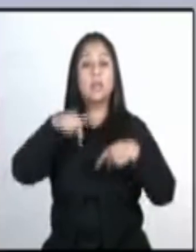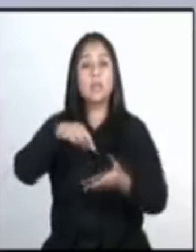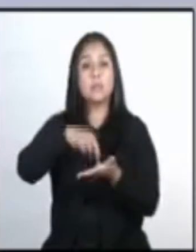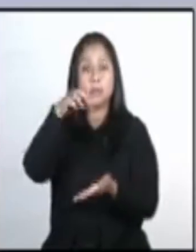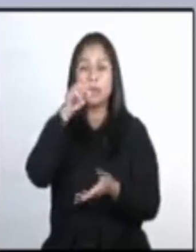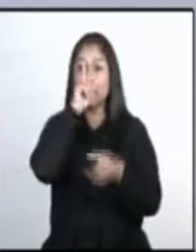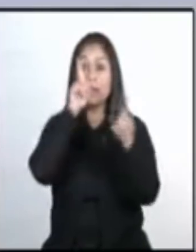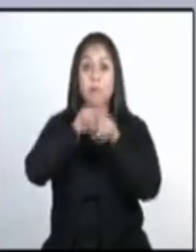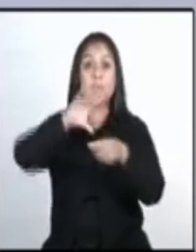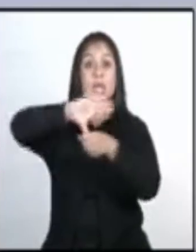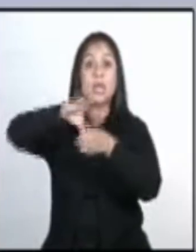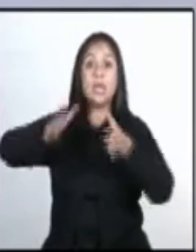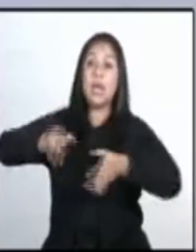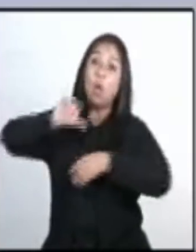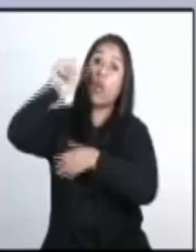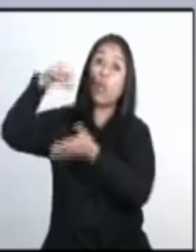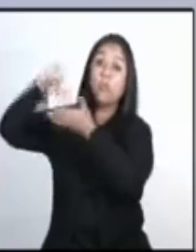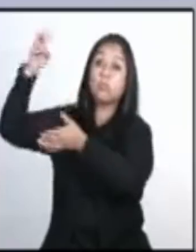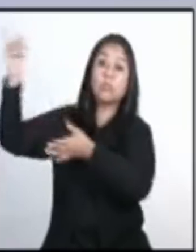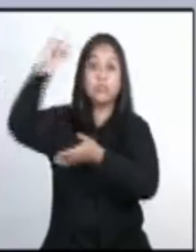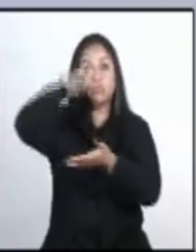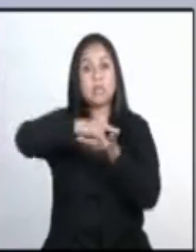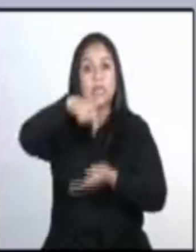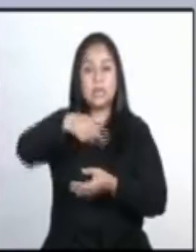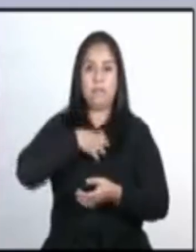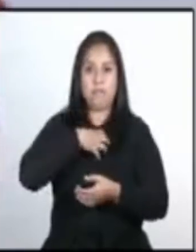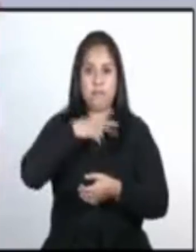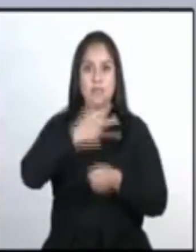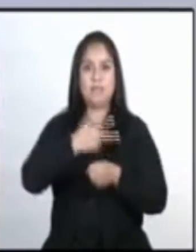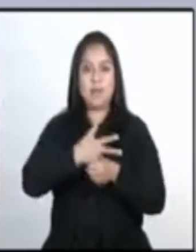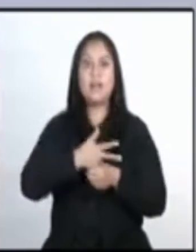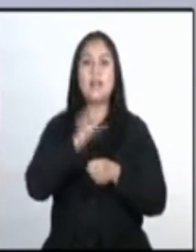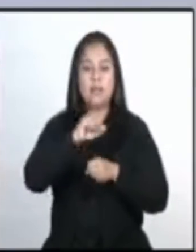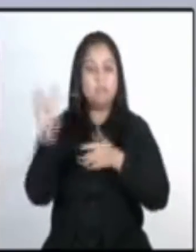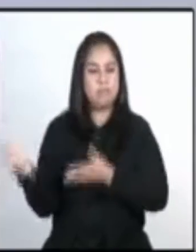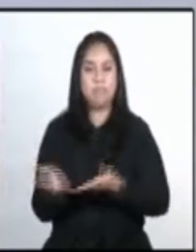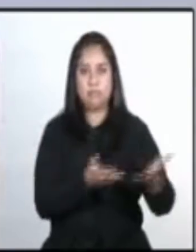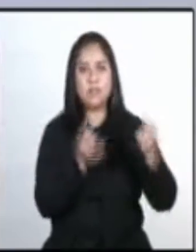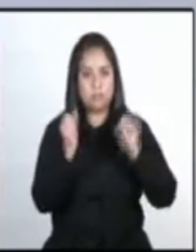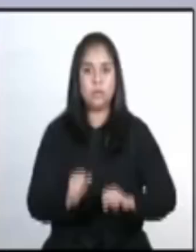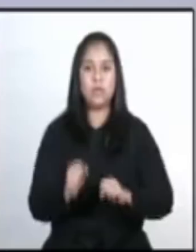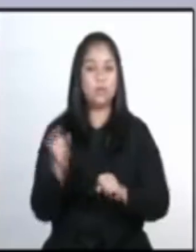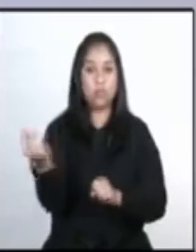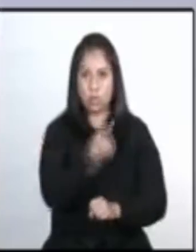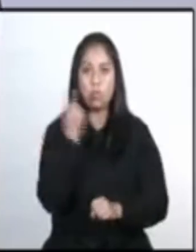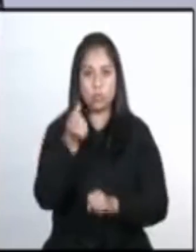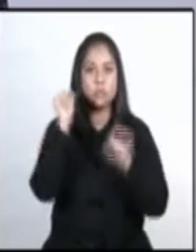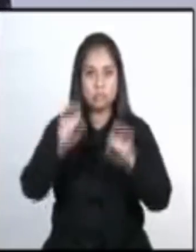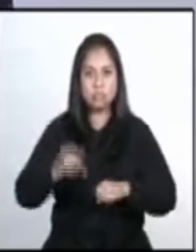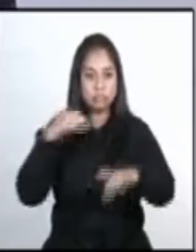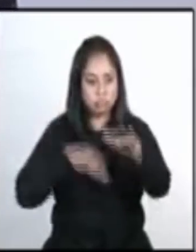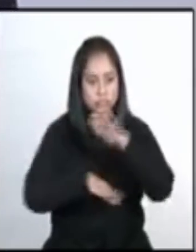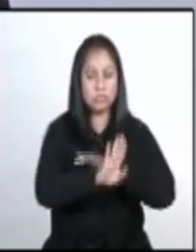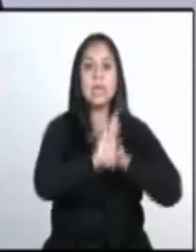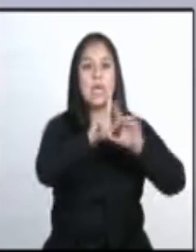cuerpo diplomático acreditado aquí en Guatemala, quienes, sin lugar a dudas, todos ellos deberán someterse